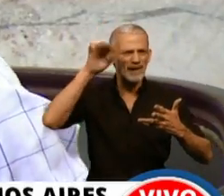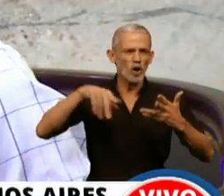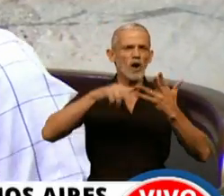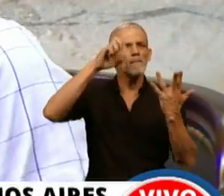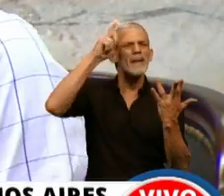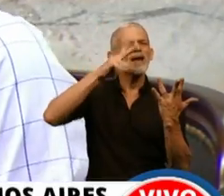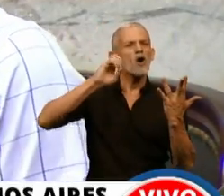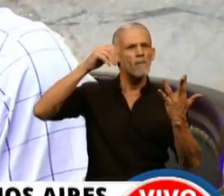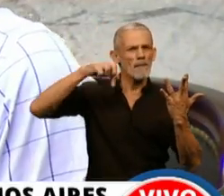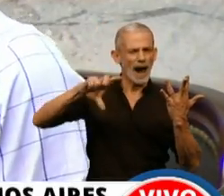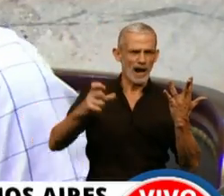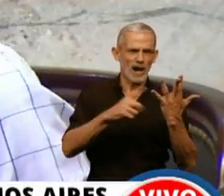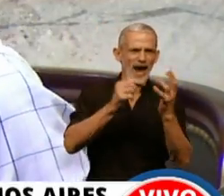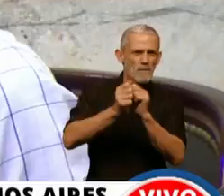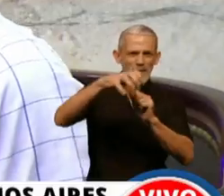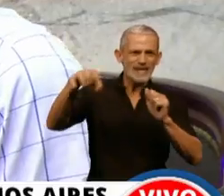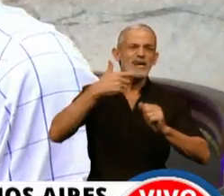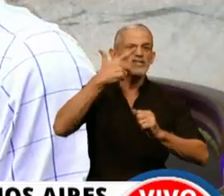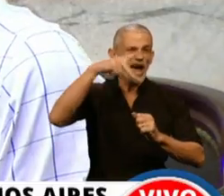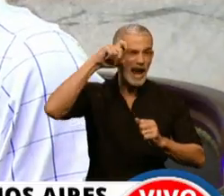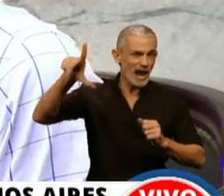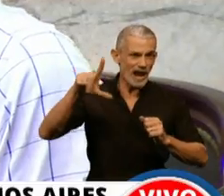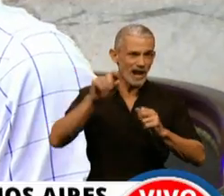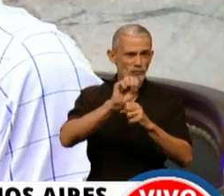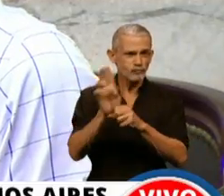company la sed